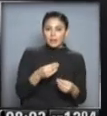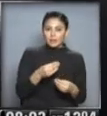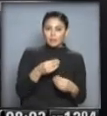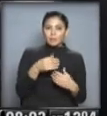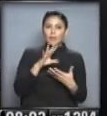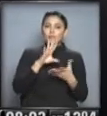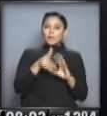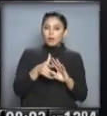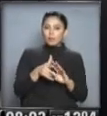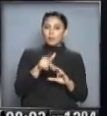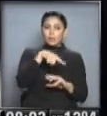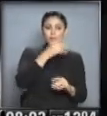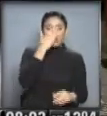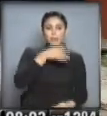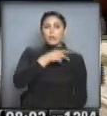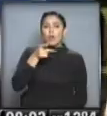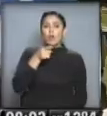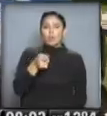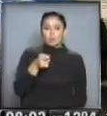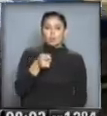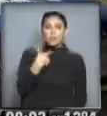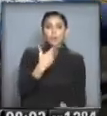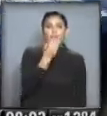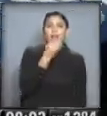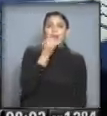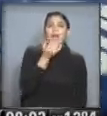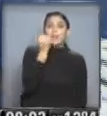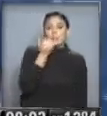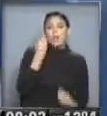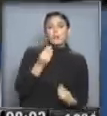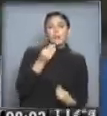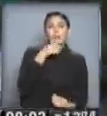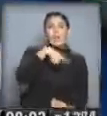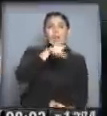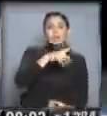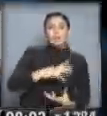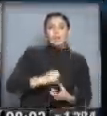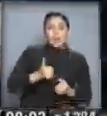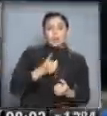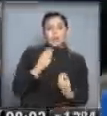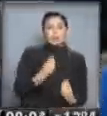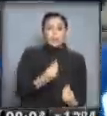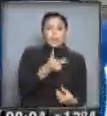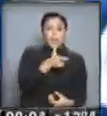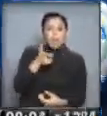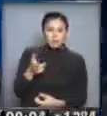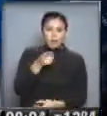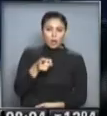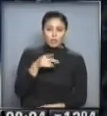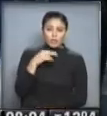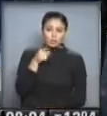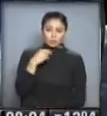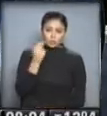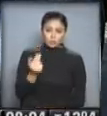alguna manera sean llevados a juicio oral y den las explicaciones de por qué utilizaron la fuerza o utilizaron las armas de fuego contra tu